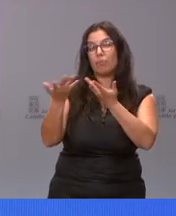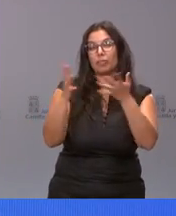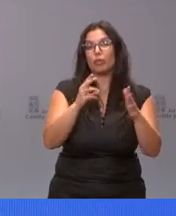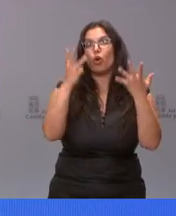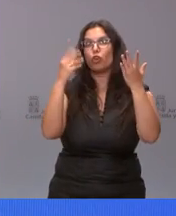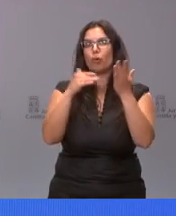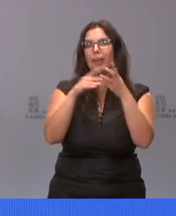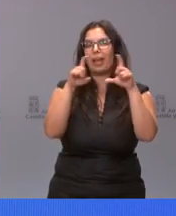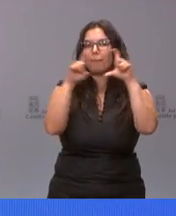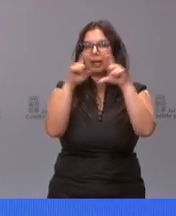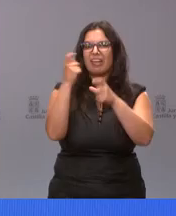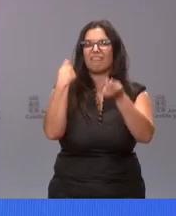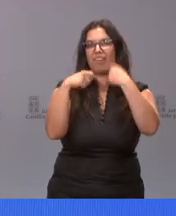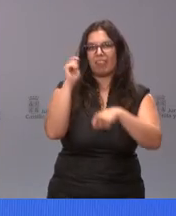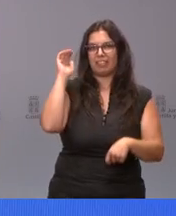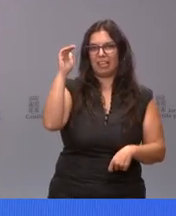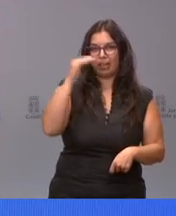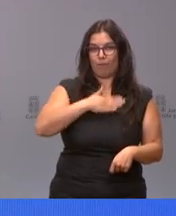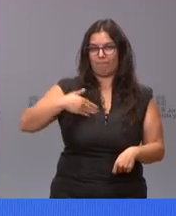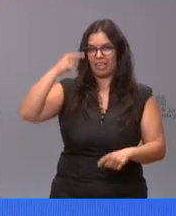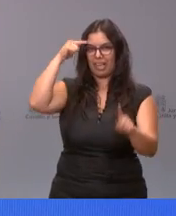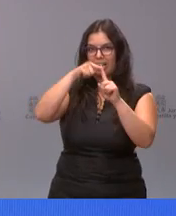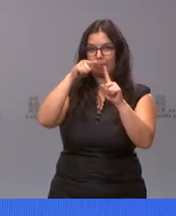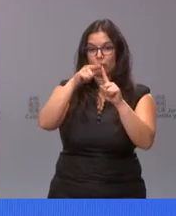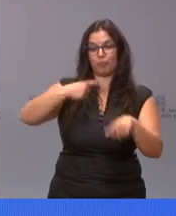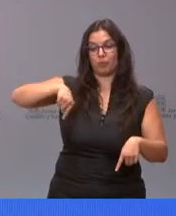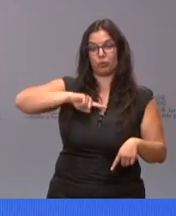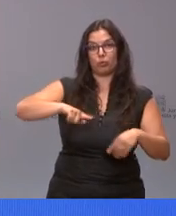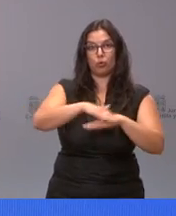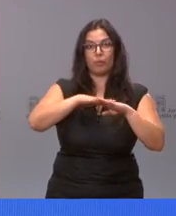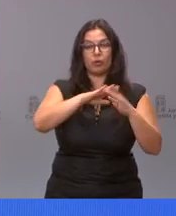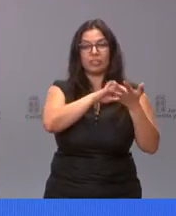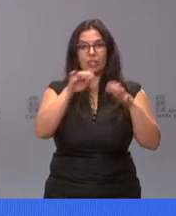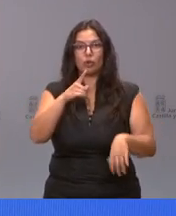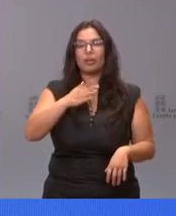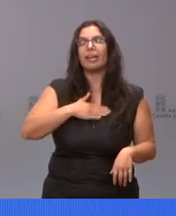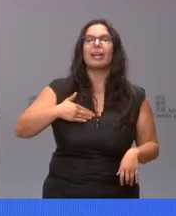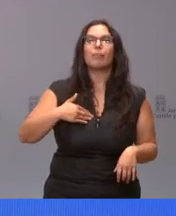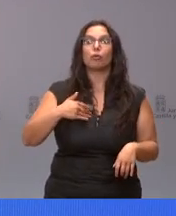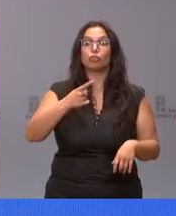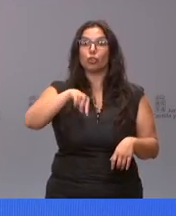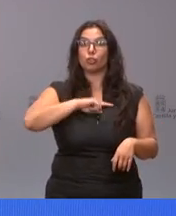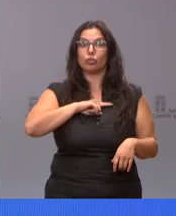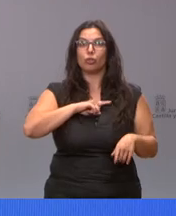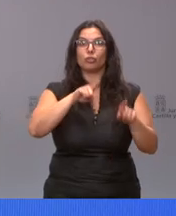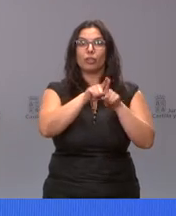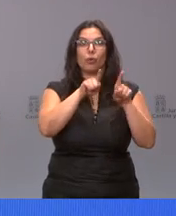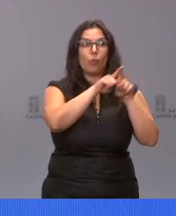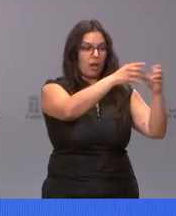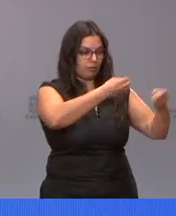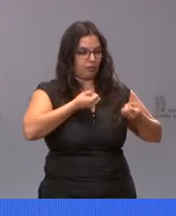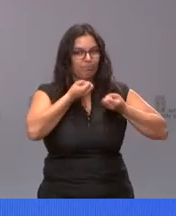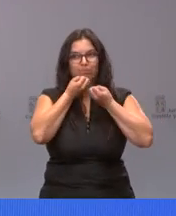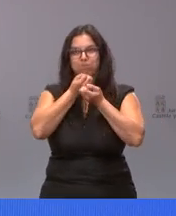8.000. Desde el Gobierno de Castilla y León queremos ser el mejor embajador de las empresas de